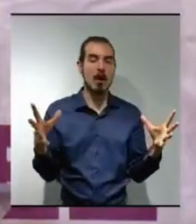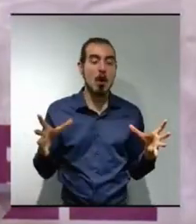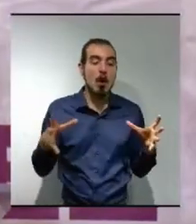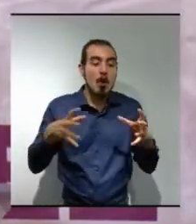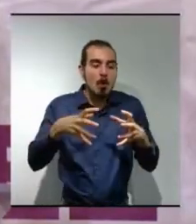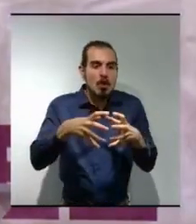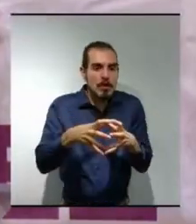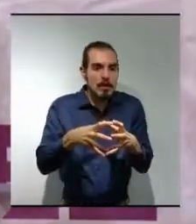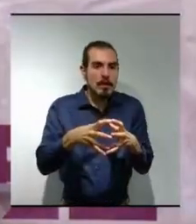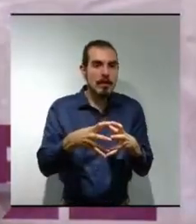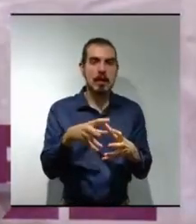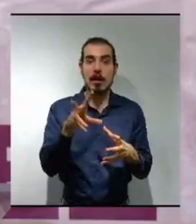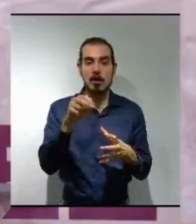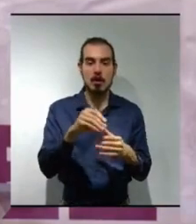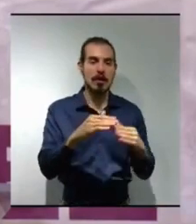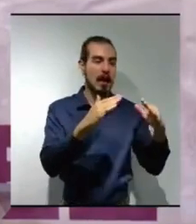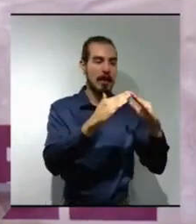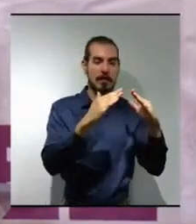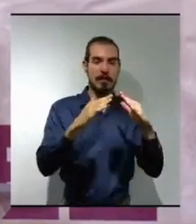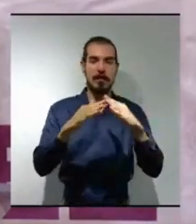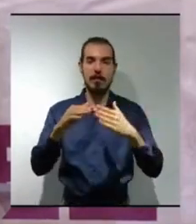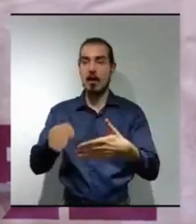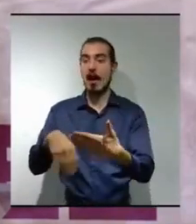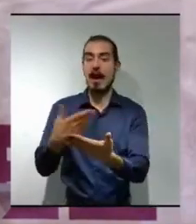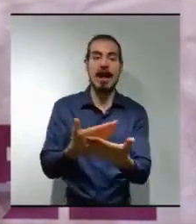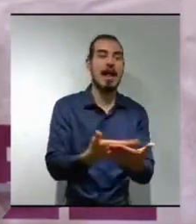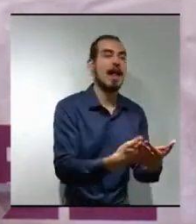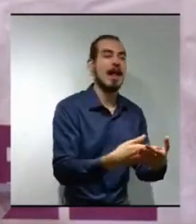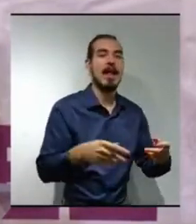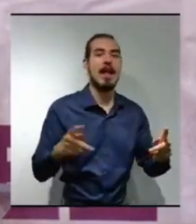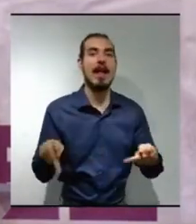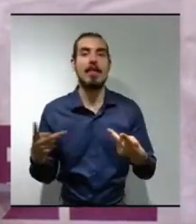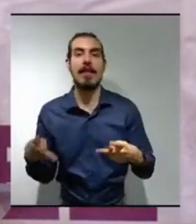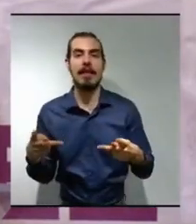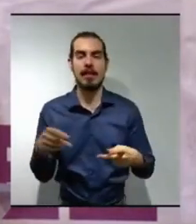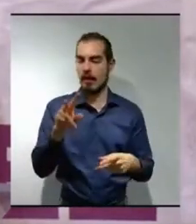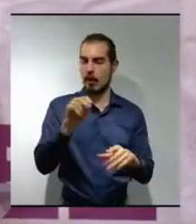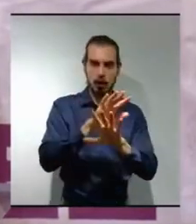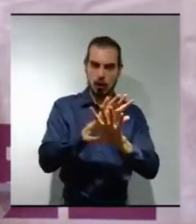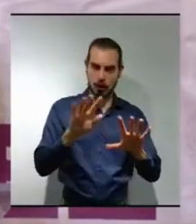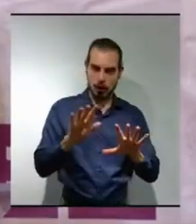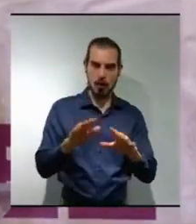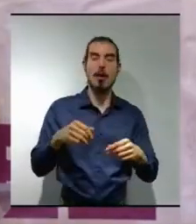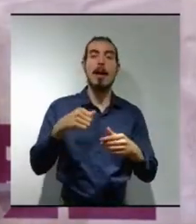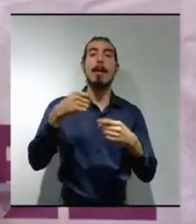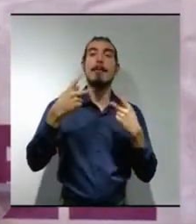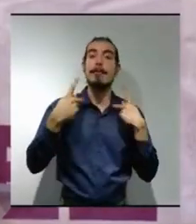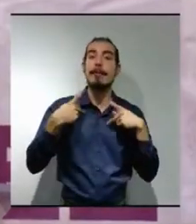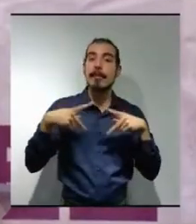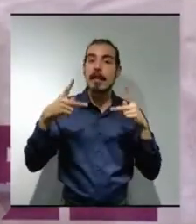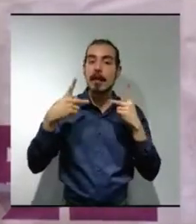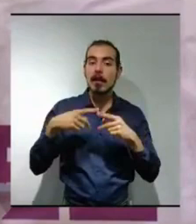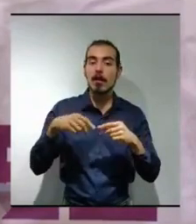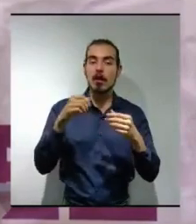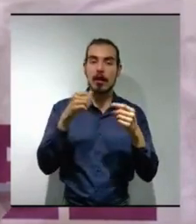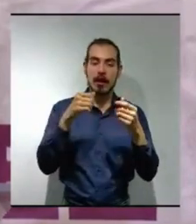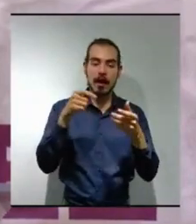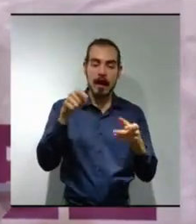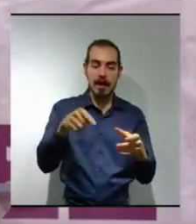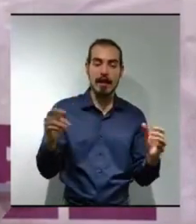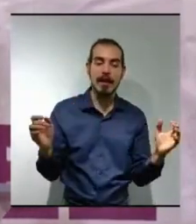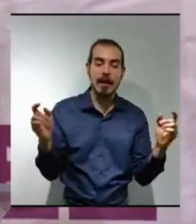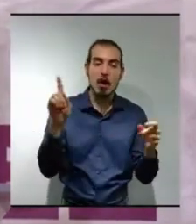No es que llevemos viviendas para ofertar, sino que tengan la facilidad del ciudadano de proveer toda